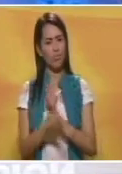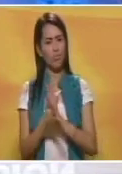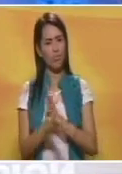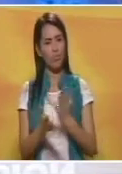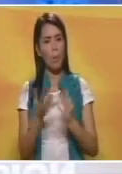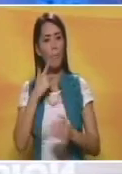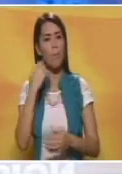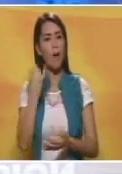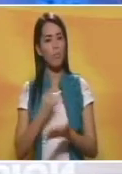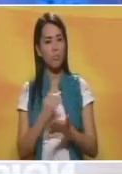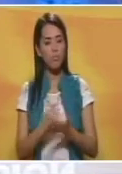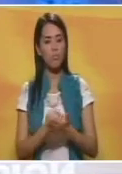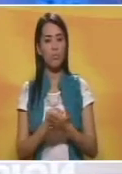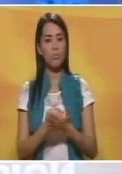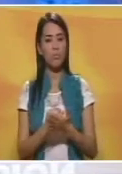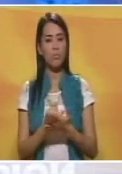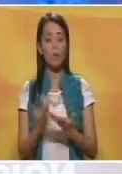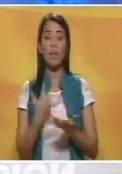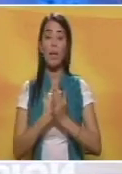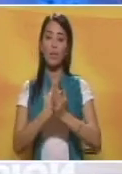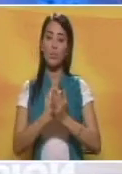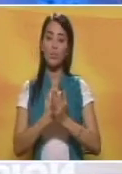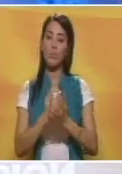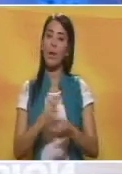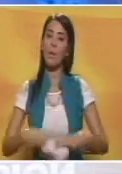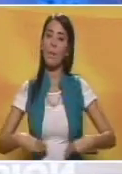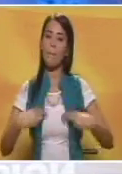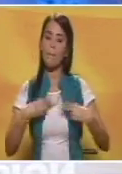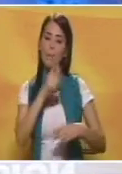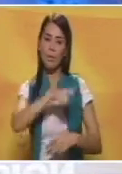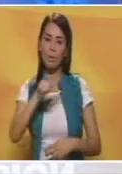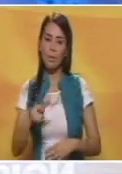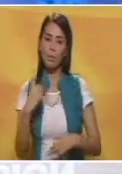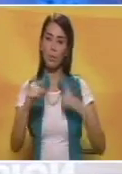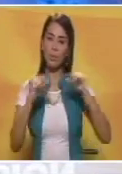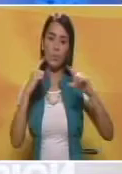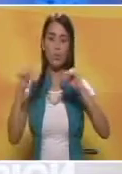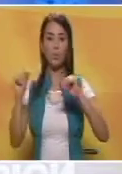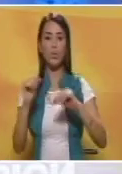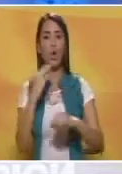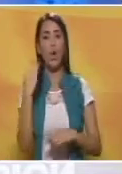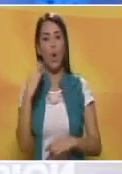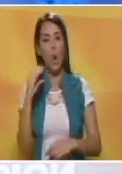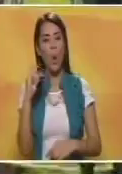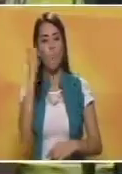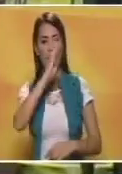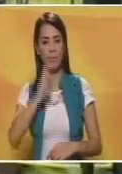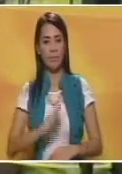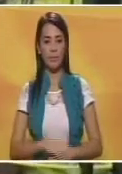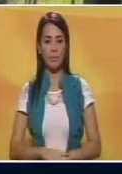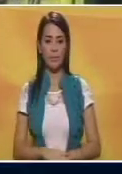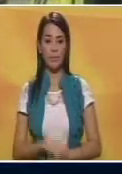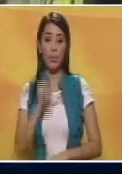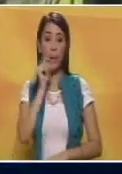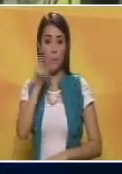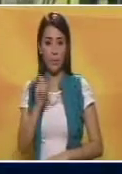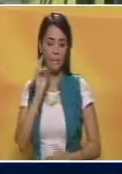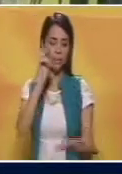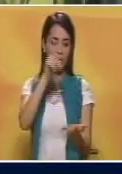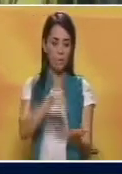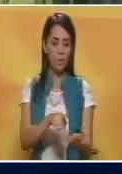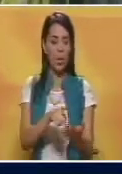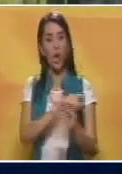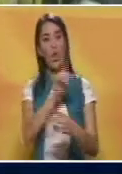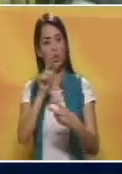constatar el reto humanitario ante el éxodo masivo de venezolanos hacia colombia y brasil díaz mera viajará con otros 8